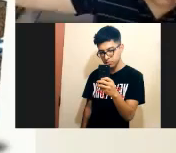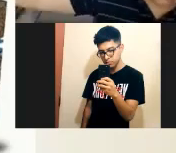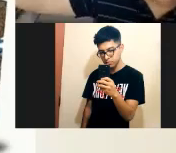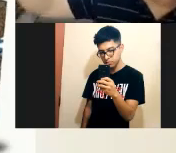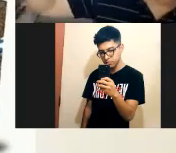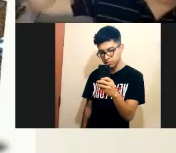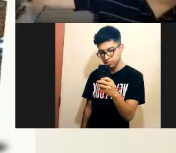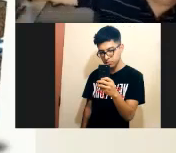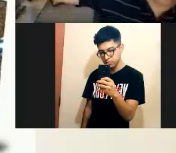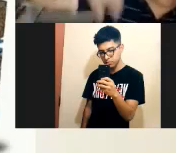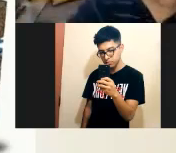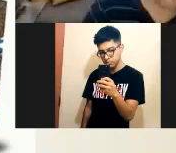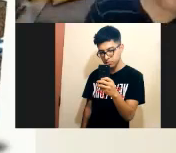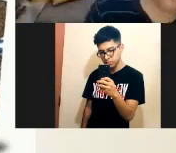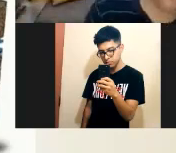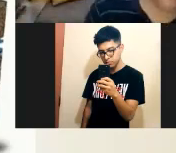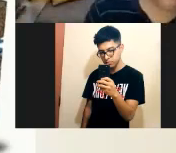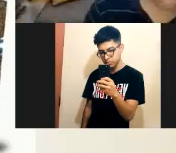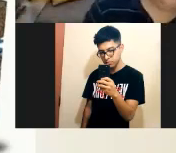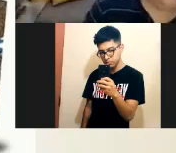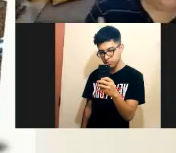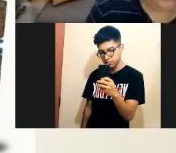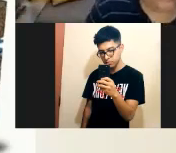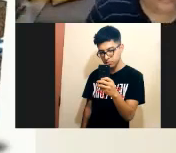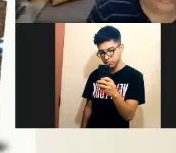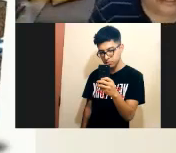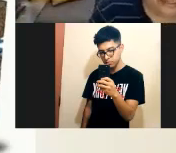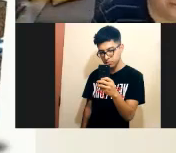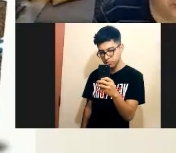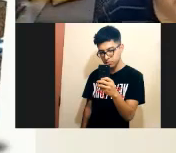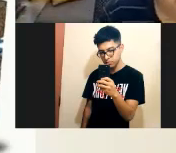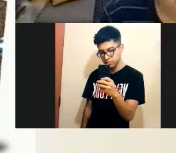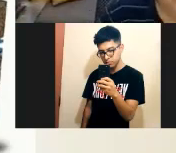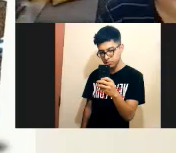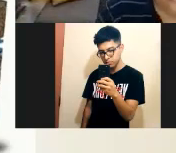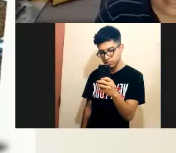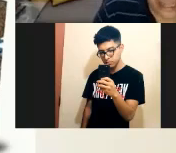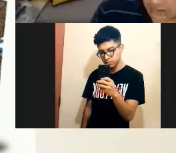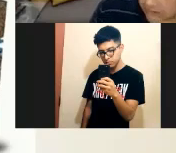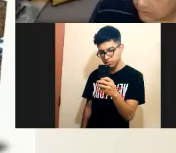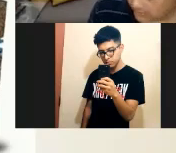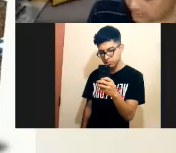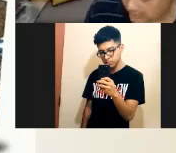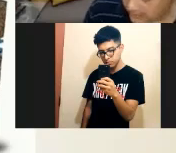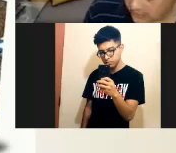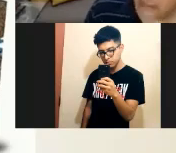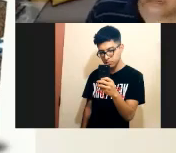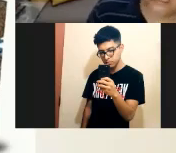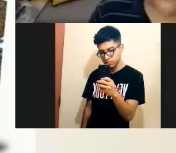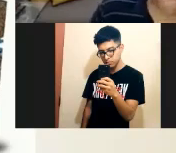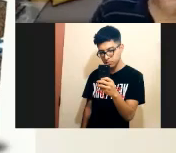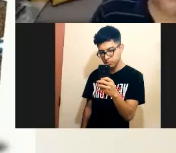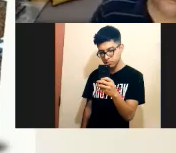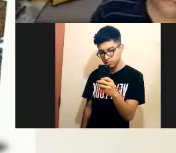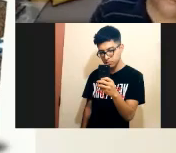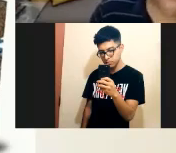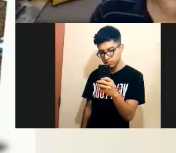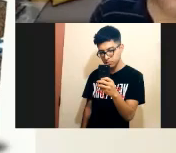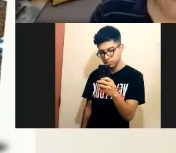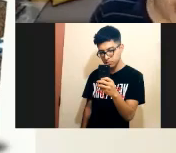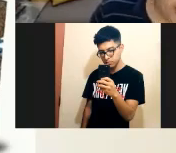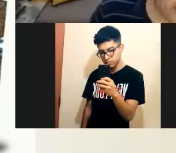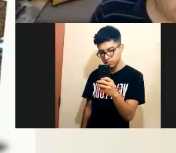va a expandir, pero no se va a ir hacia abajo y no nos va a romper nuestra losa. Entonces, aquí nos conviene raíces